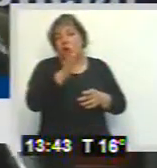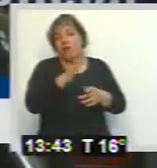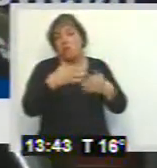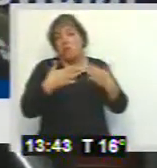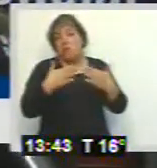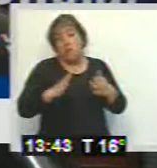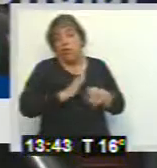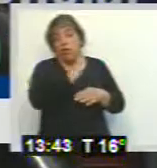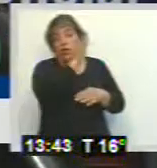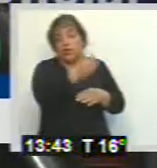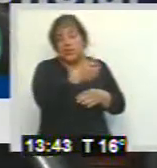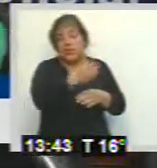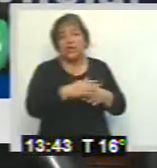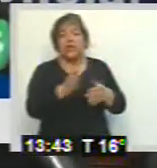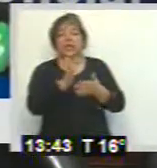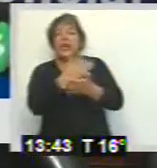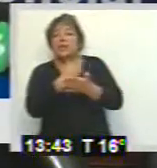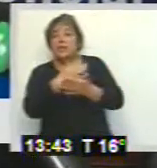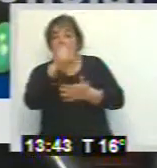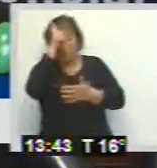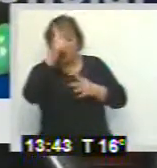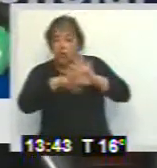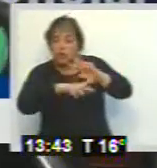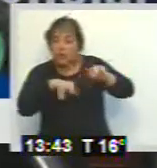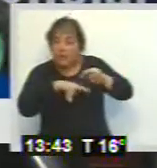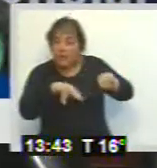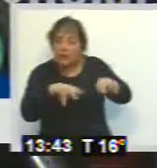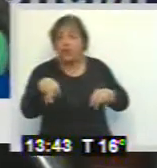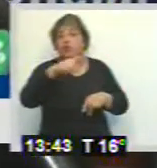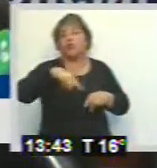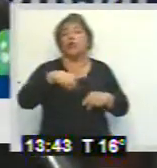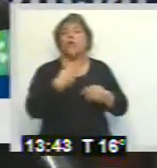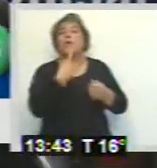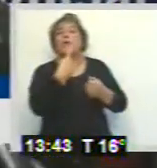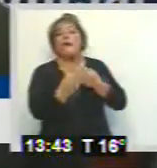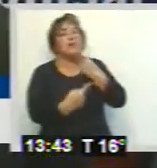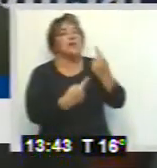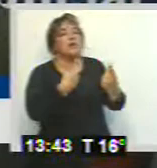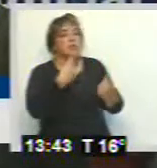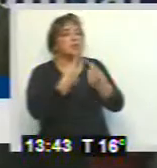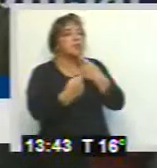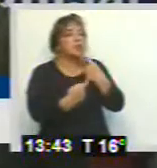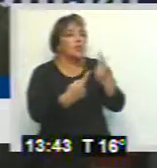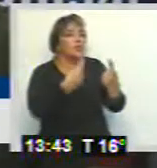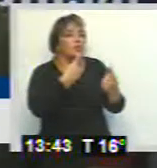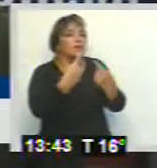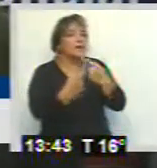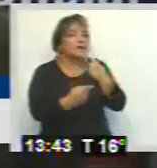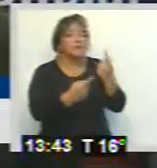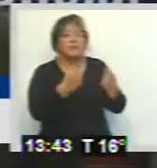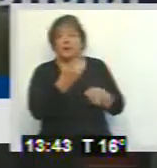al Departamento de Investigaciones, en donde nosotros estamos realizando averiguaciones generalmente,